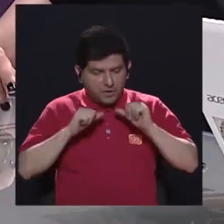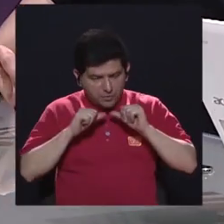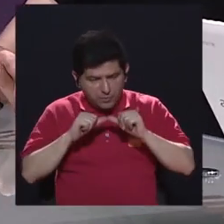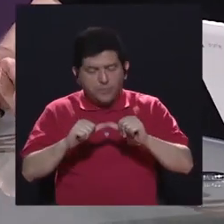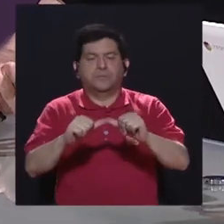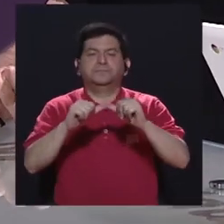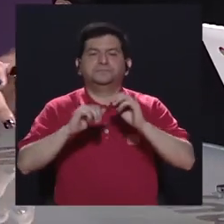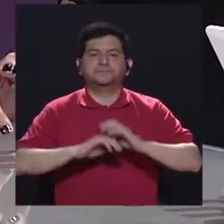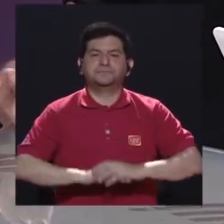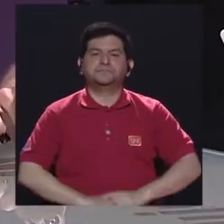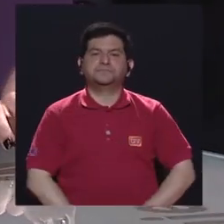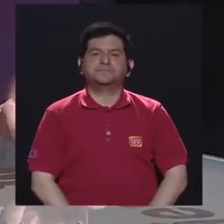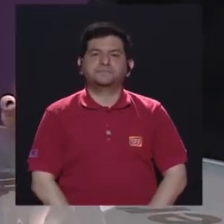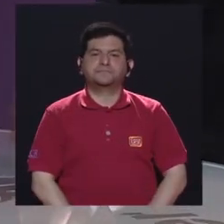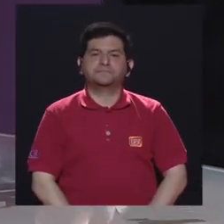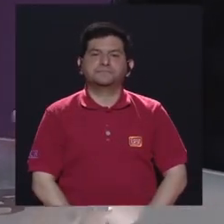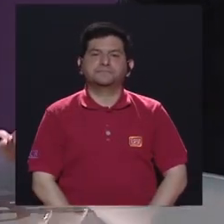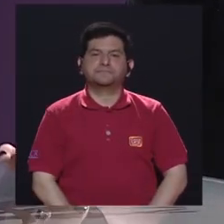poco.